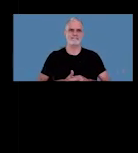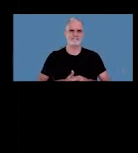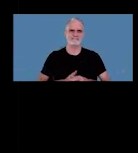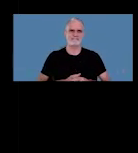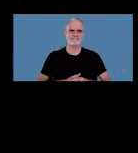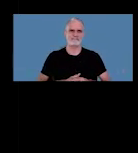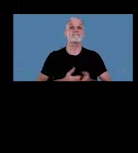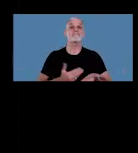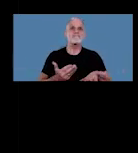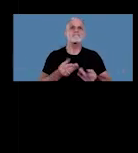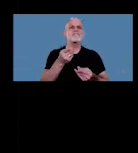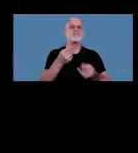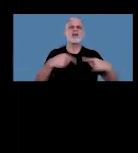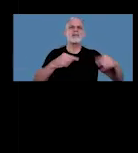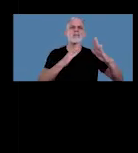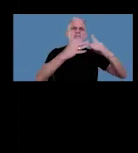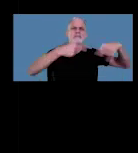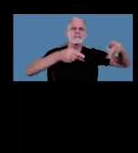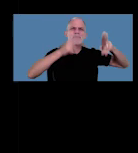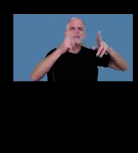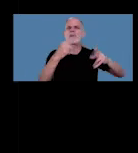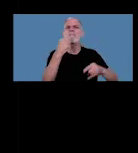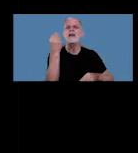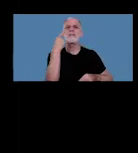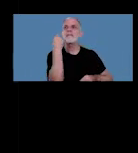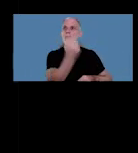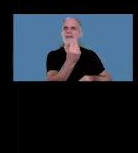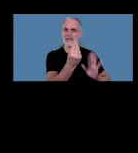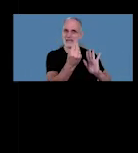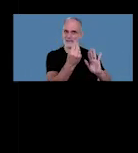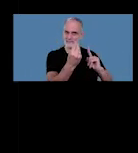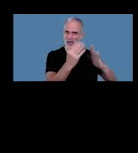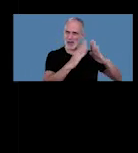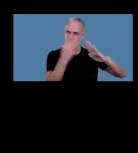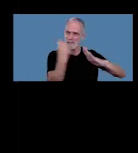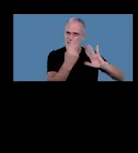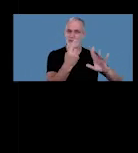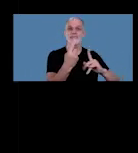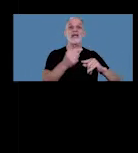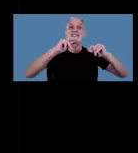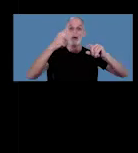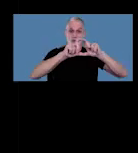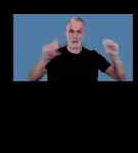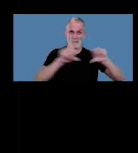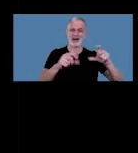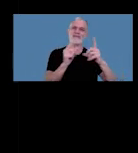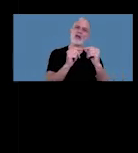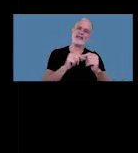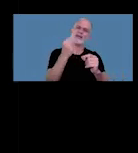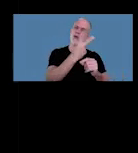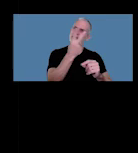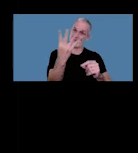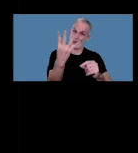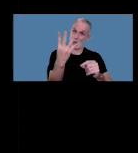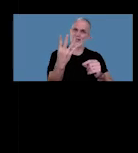¿Qué pasa con aquellos inmuebles destinados a casa-habitación? Bueno, de acuerdo al segundo párrafo del artículo 24,